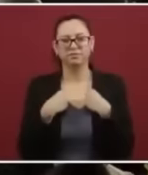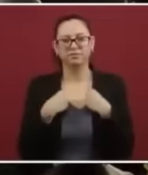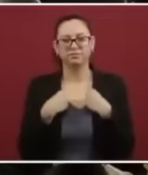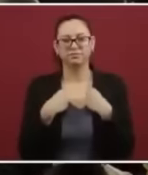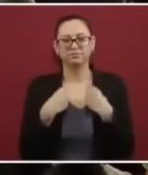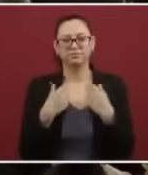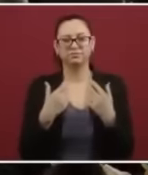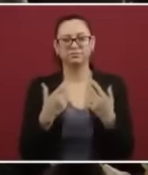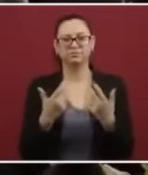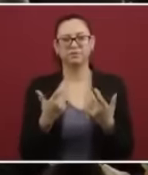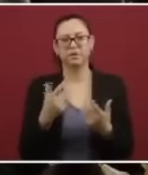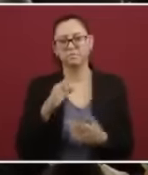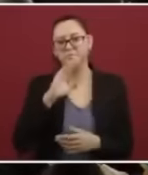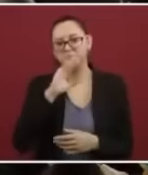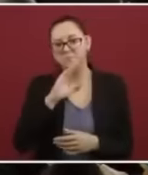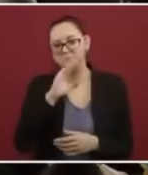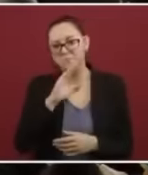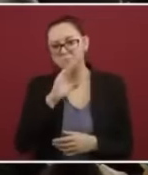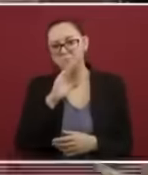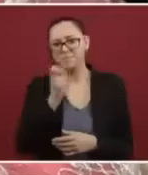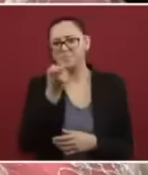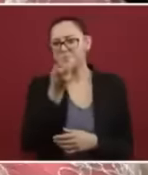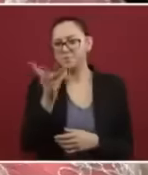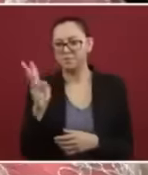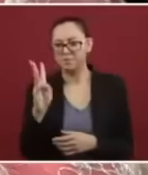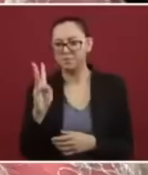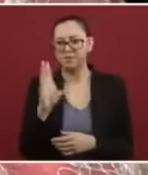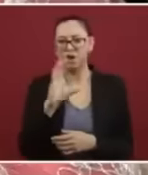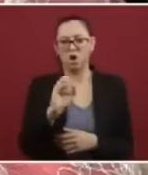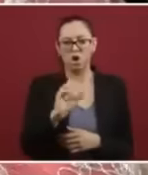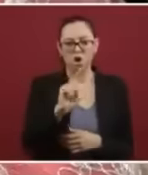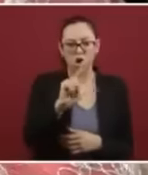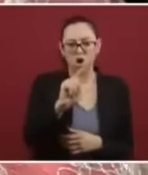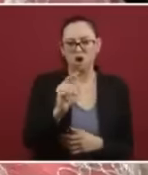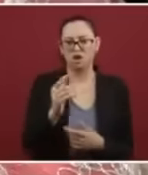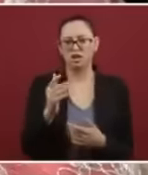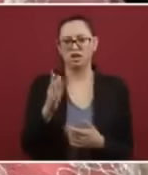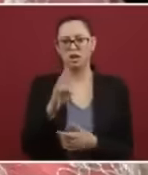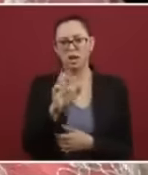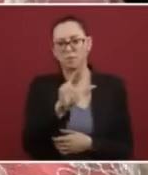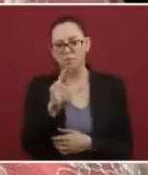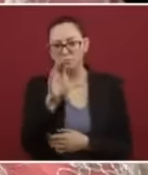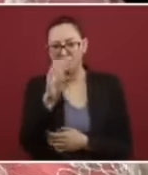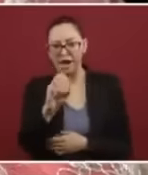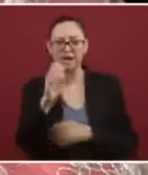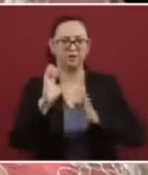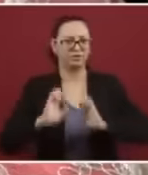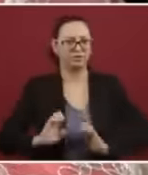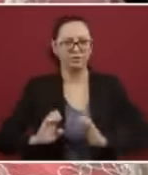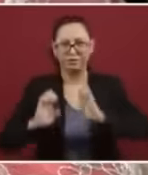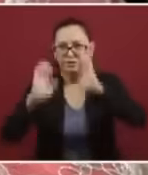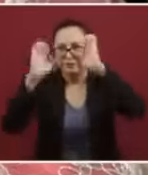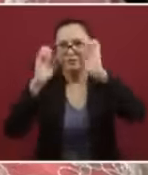que viven en colonias, en barrios, en unidades habitacionales,